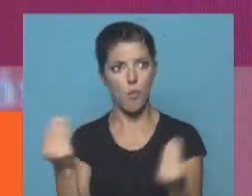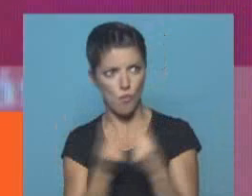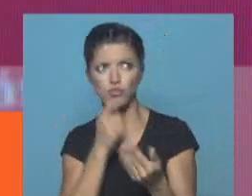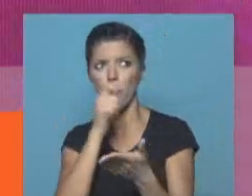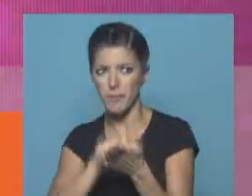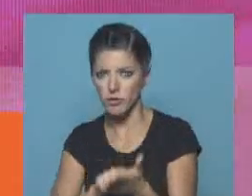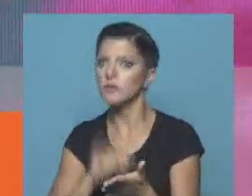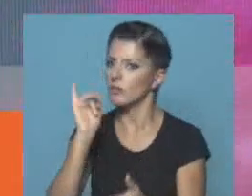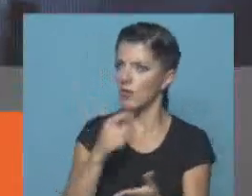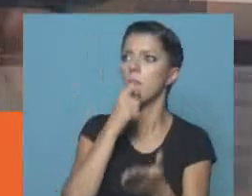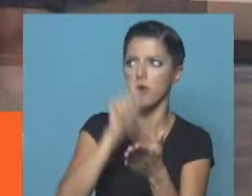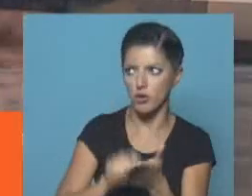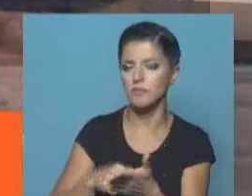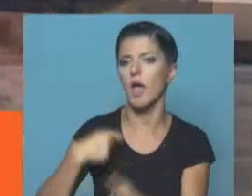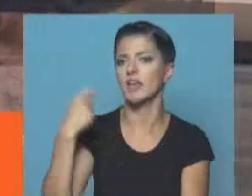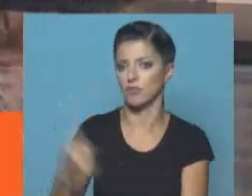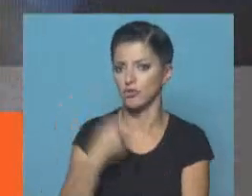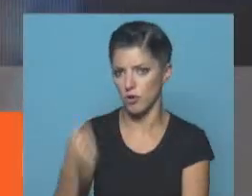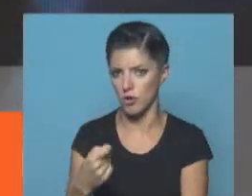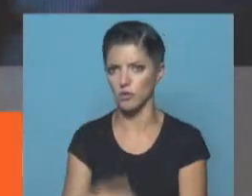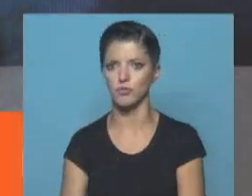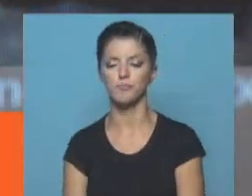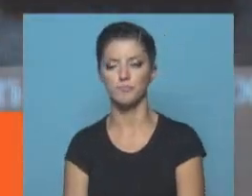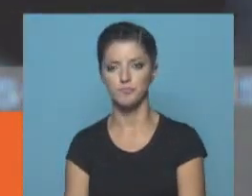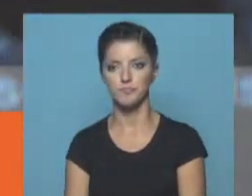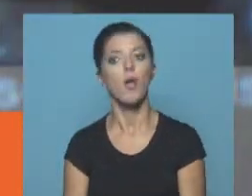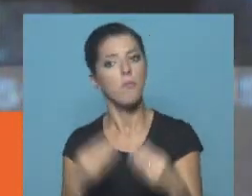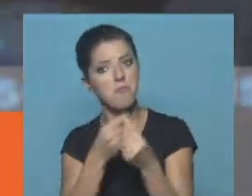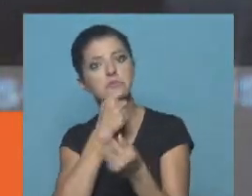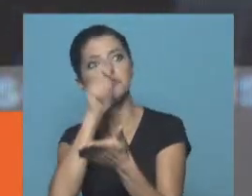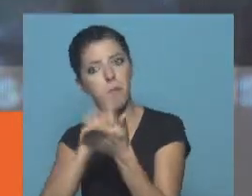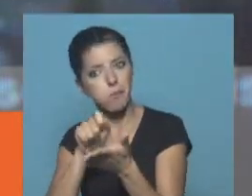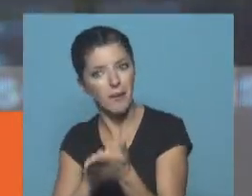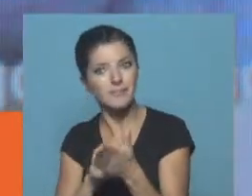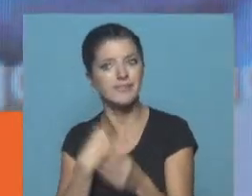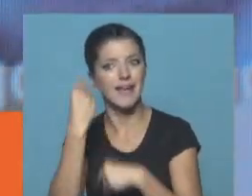periodistas sociólogos hay algo del orden de los extd muchos periodistas ahí como candidatos Prepárense